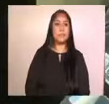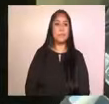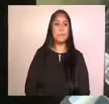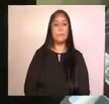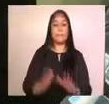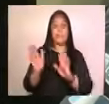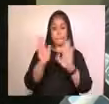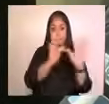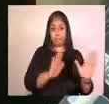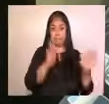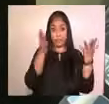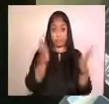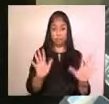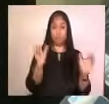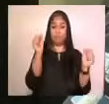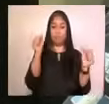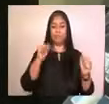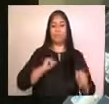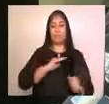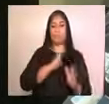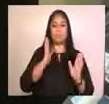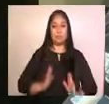Después de las palabras del ministro Jiménez,